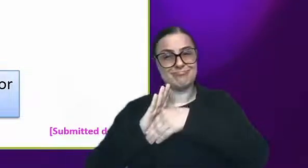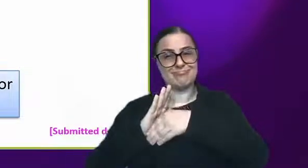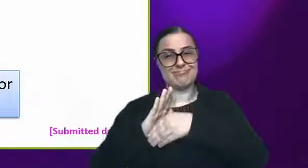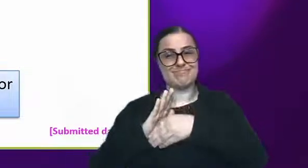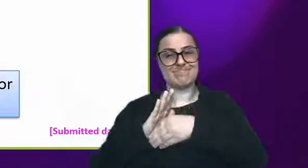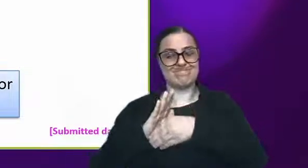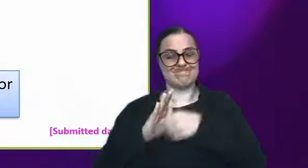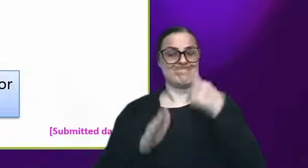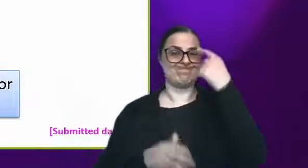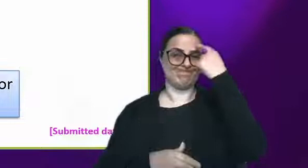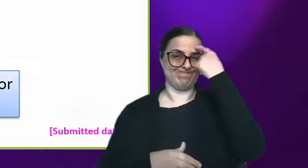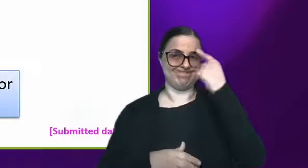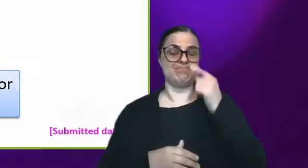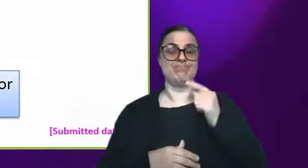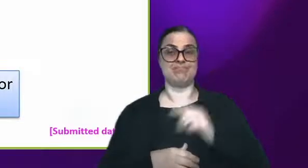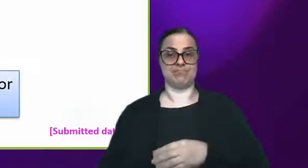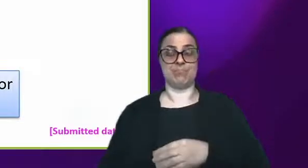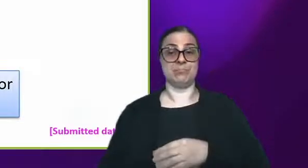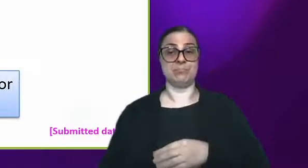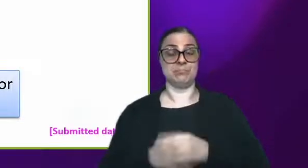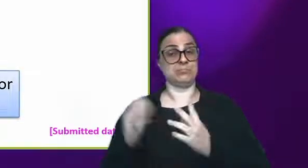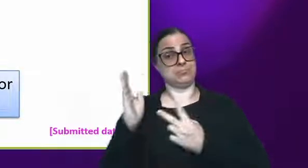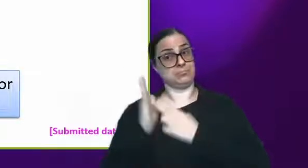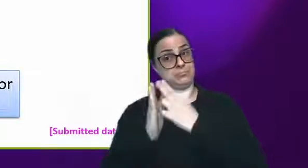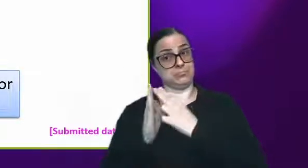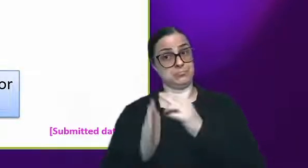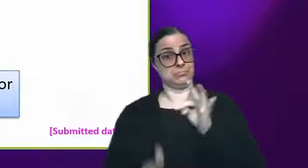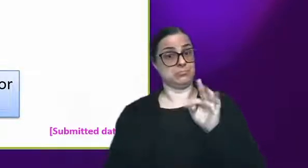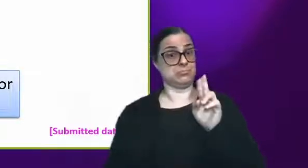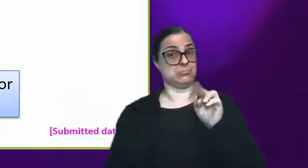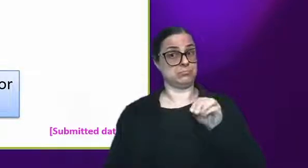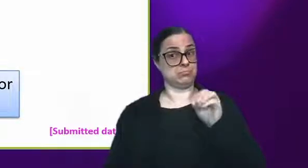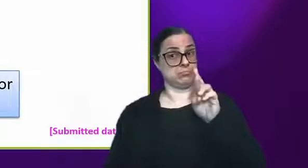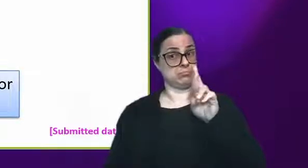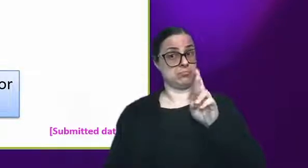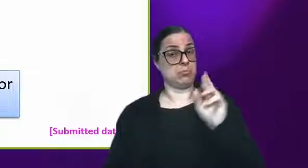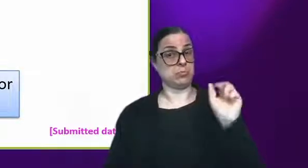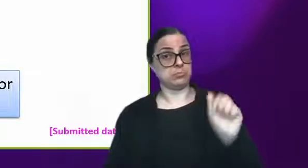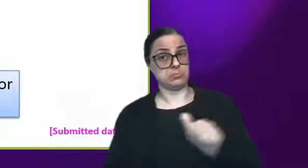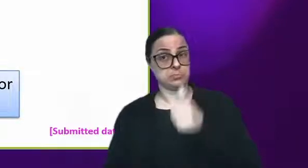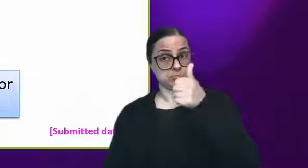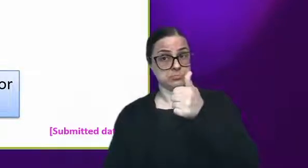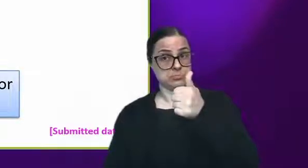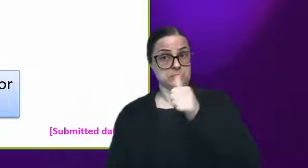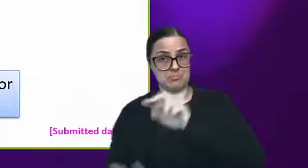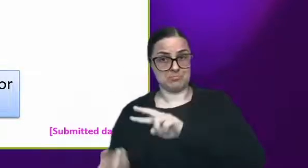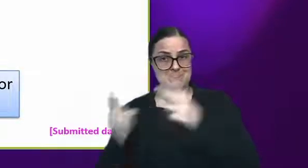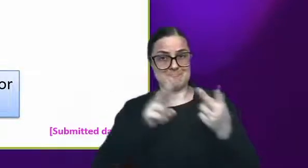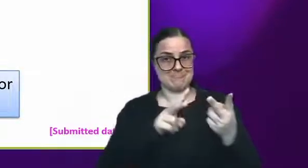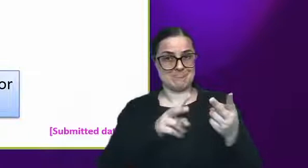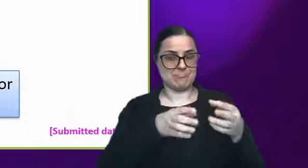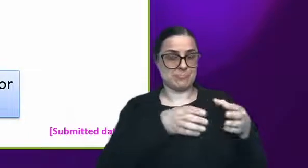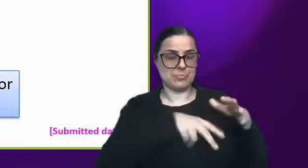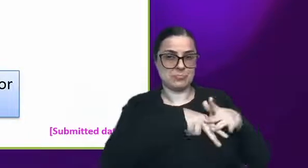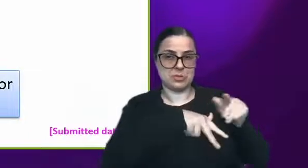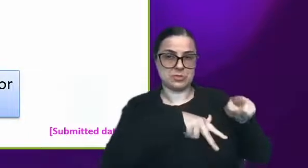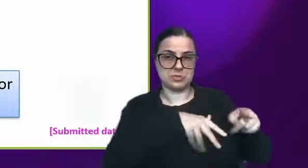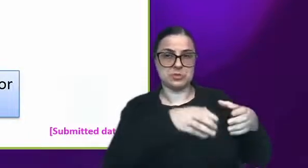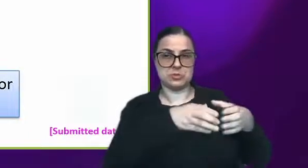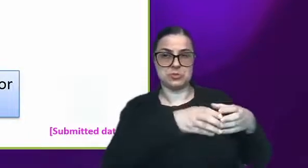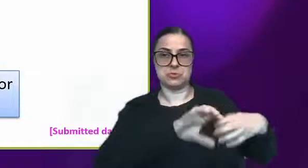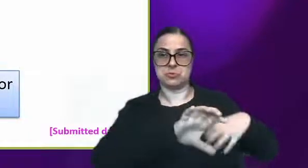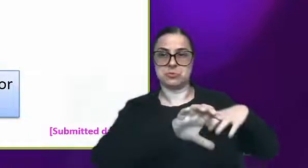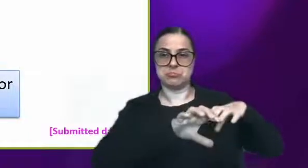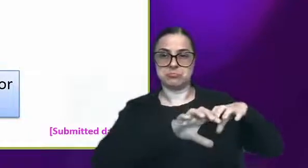la recidiva para el grupo trasplante es muy elevado, son 62 meses. Estos pacientes quiere decir que después del